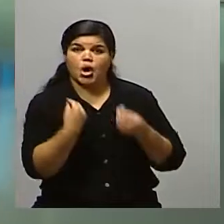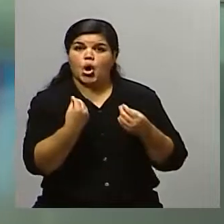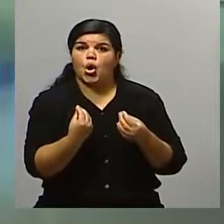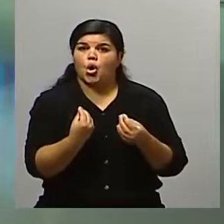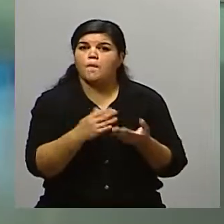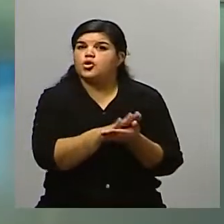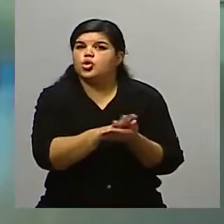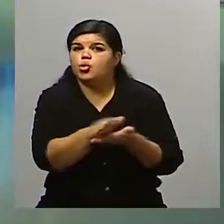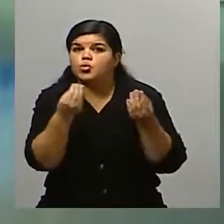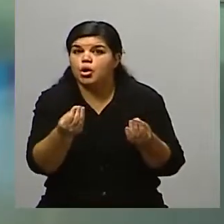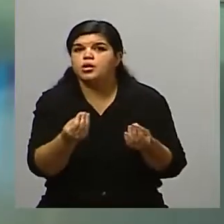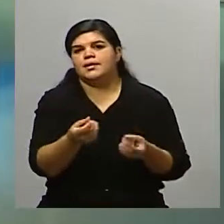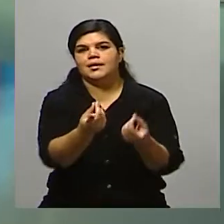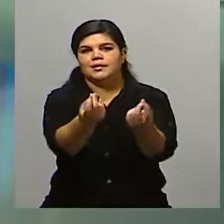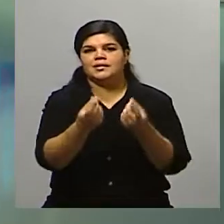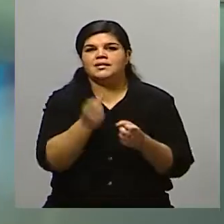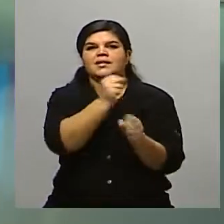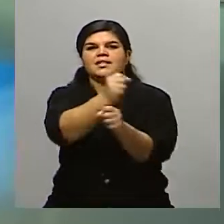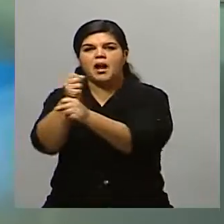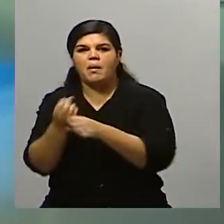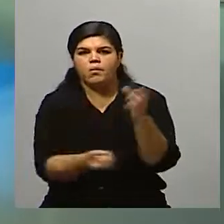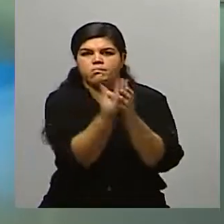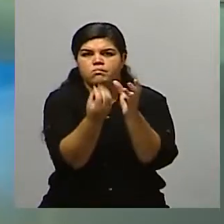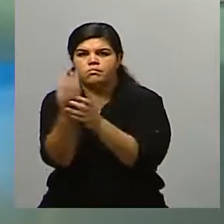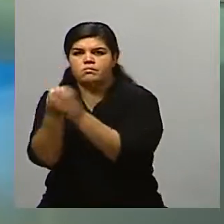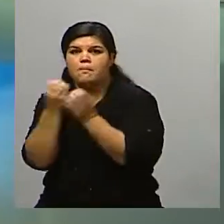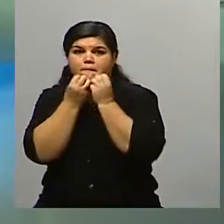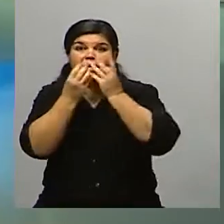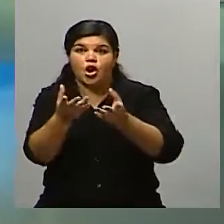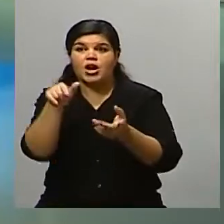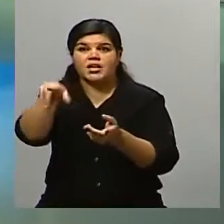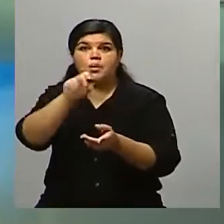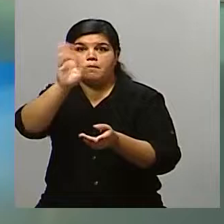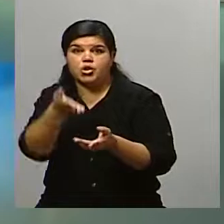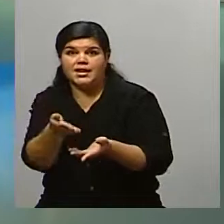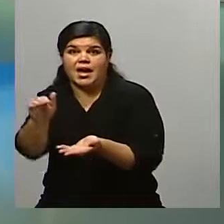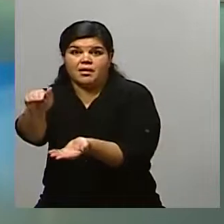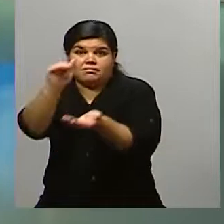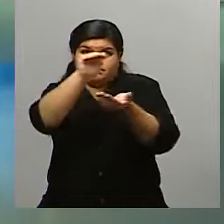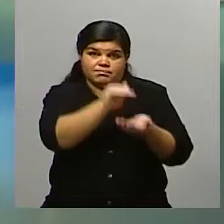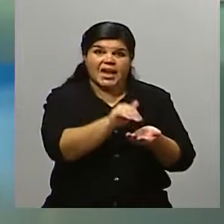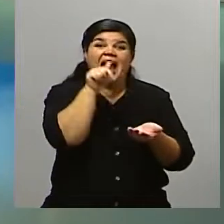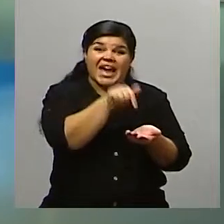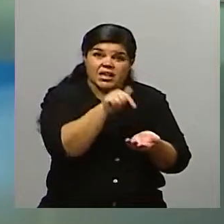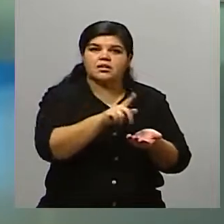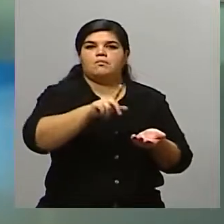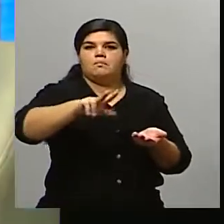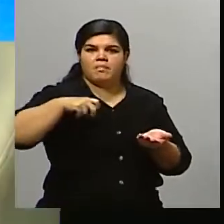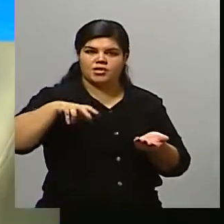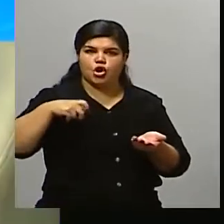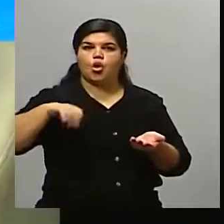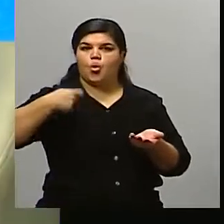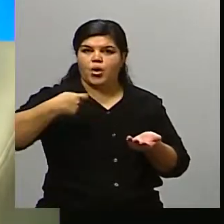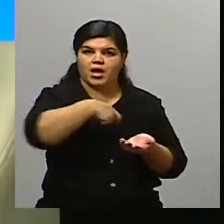producción y con mayor trabajo, nuestro sistema de seguridad social va a ir mejorando. Por supuesto que eso nos va a permitir mejorar la calidad